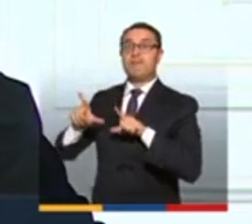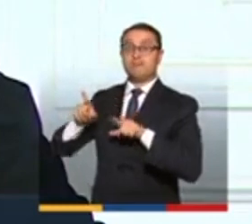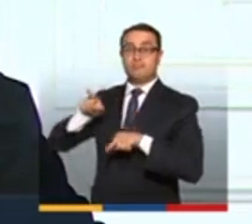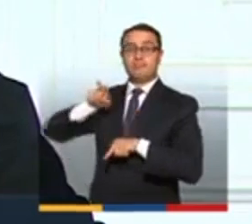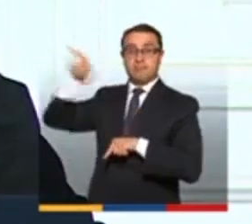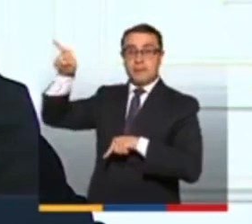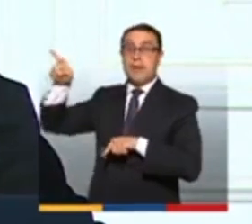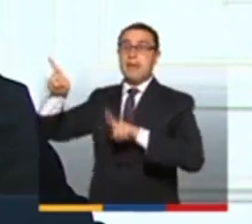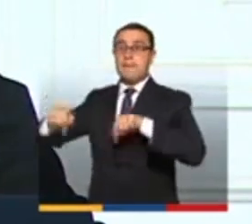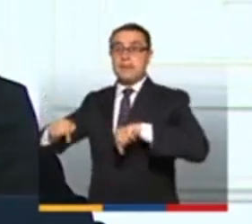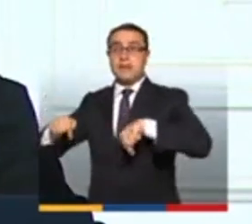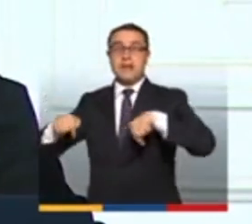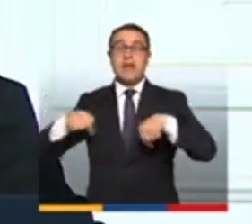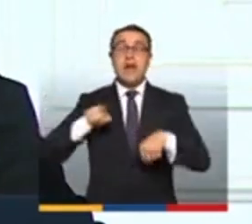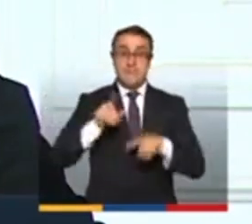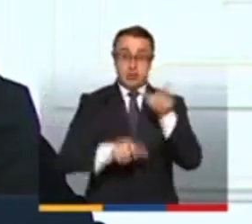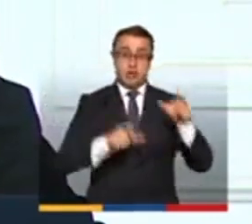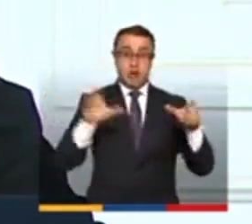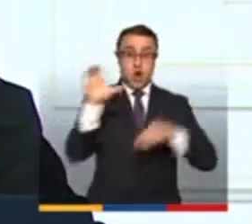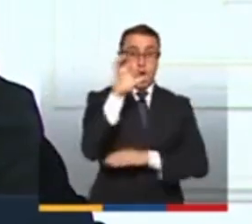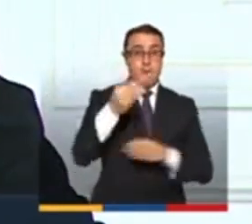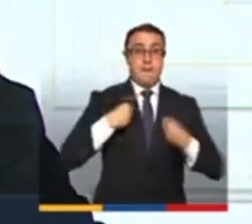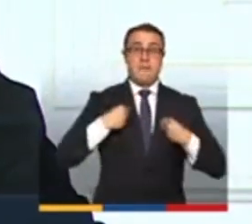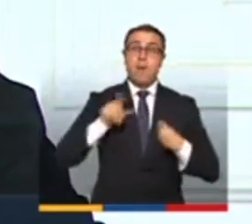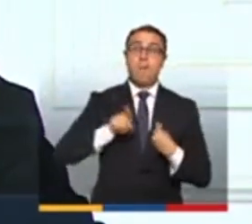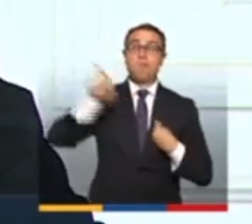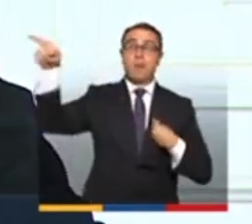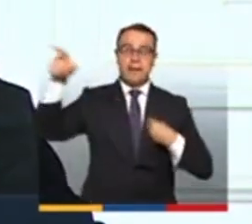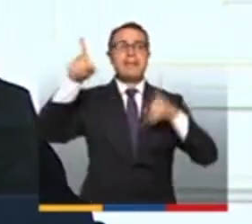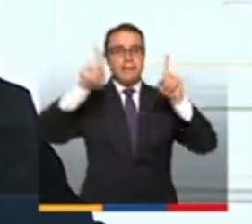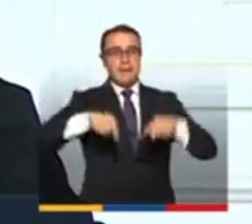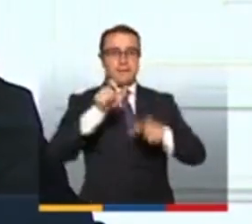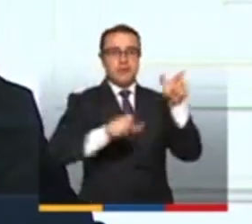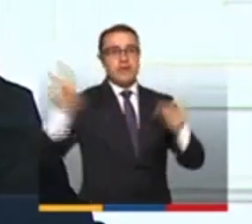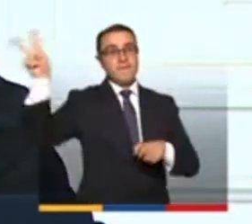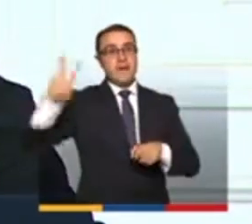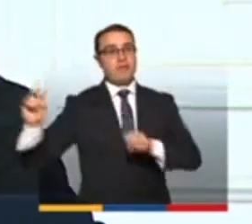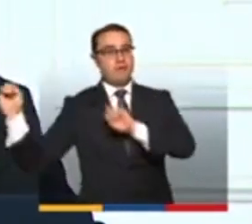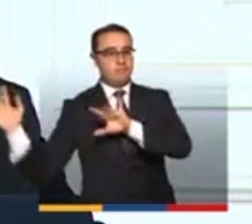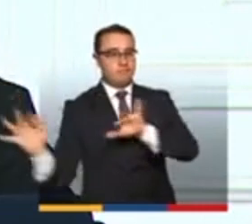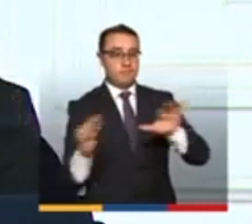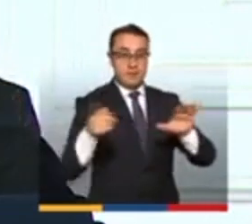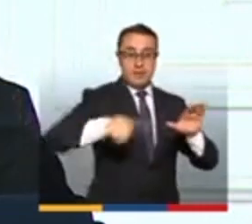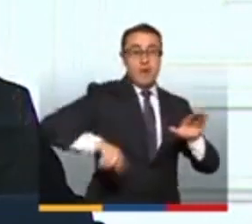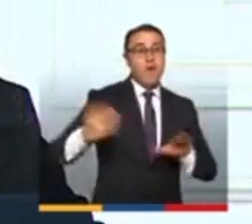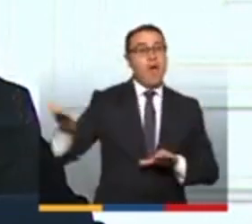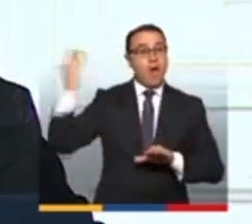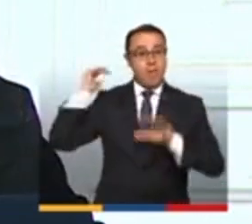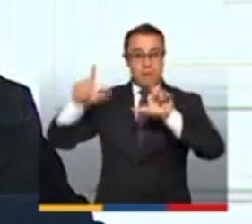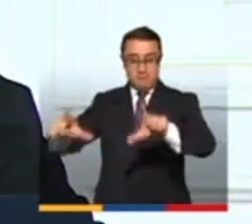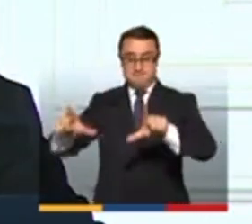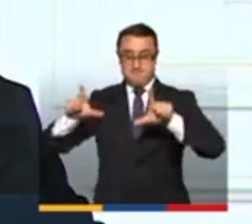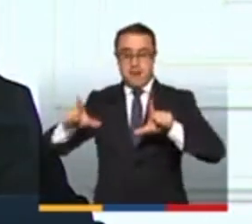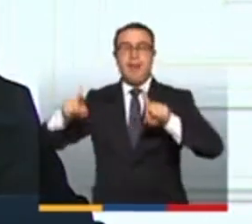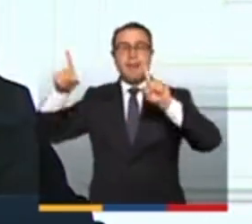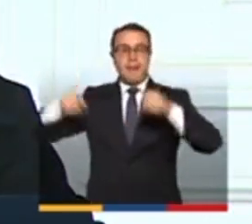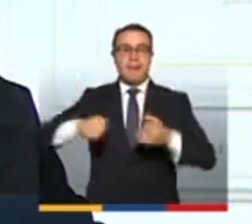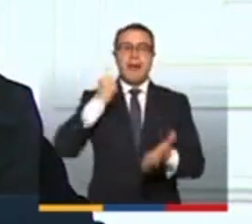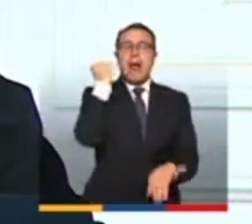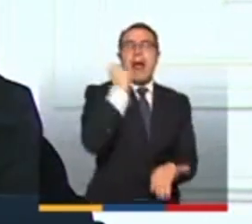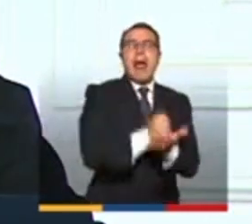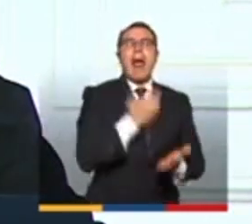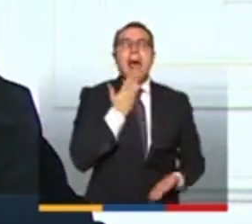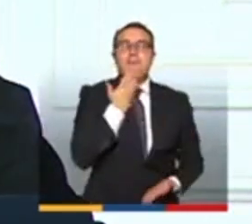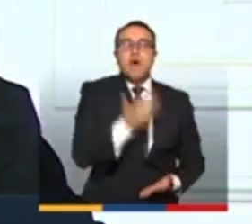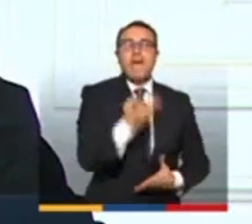millones, como de venezolanos acá, que también son millones. Esa homologación de títulos debe